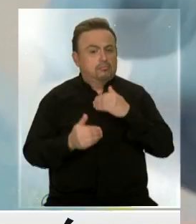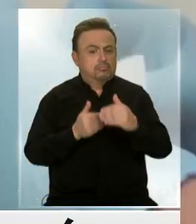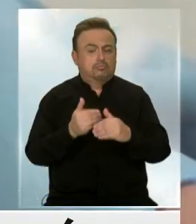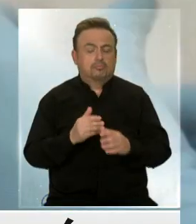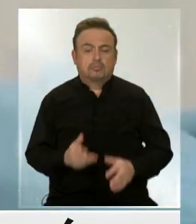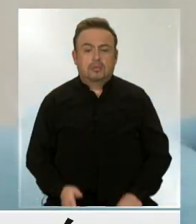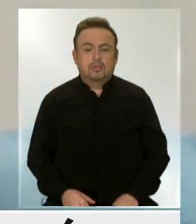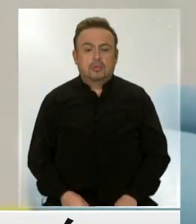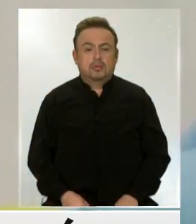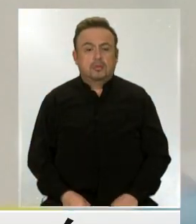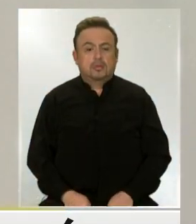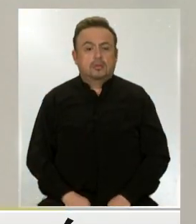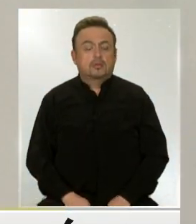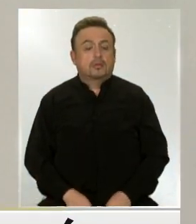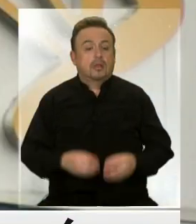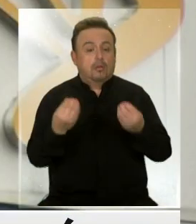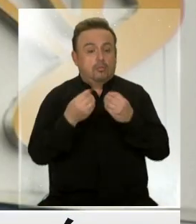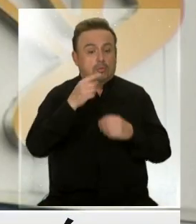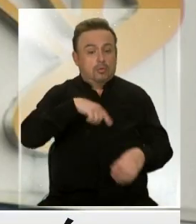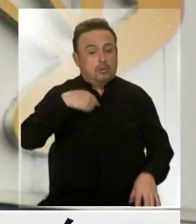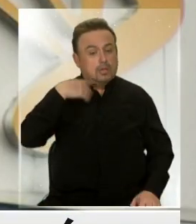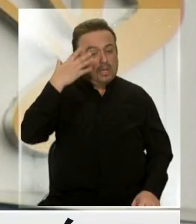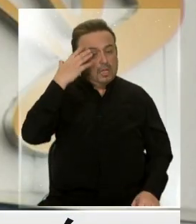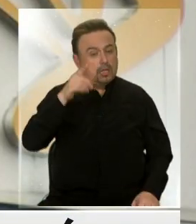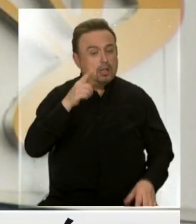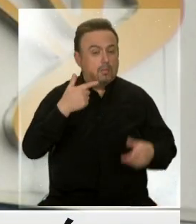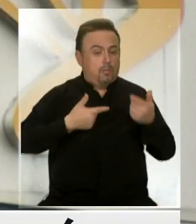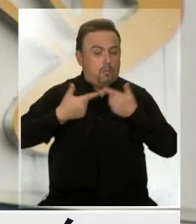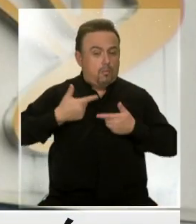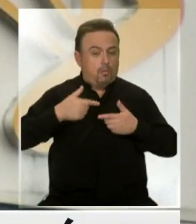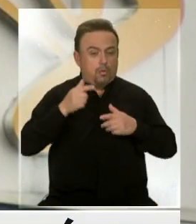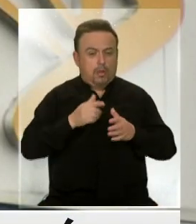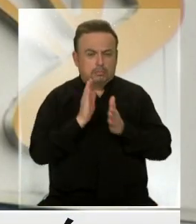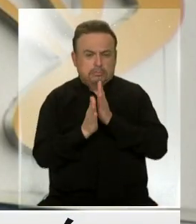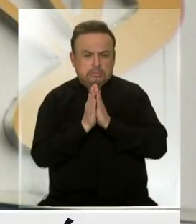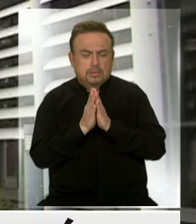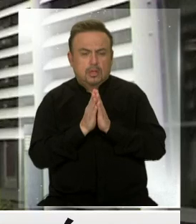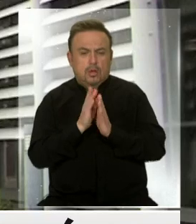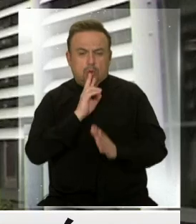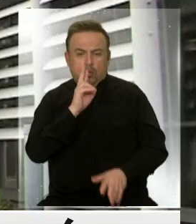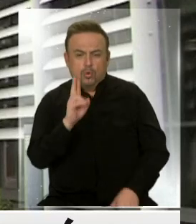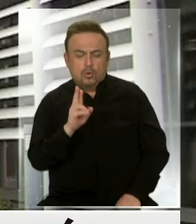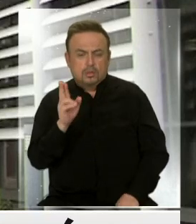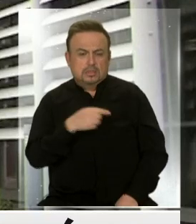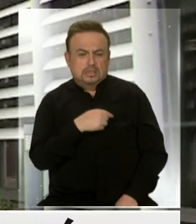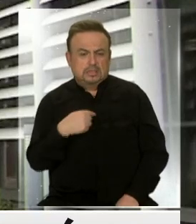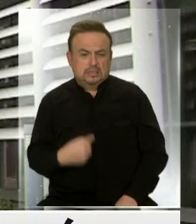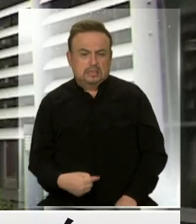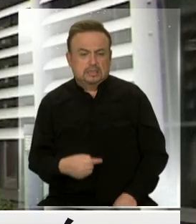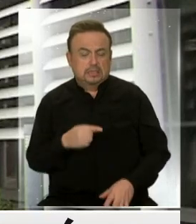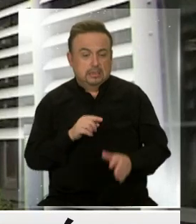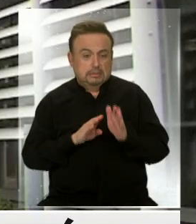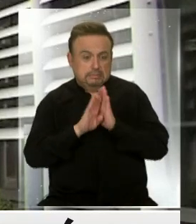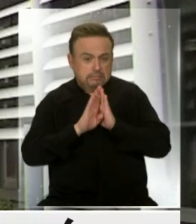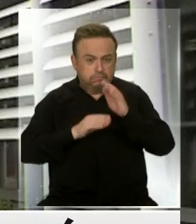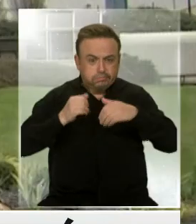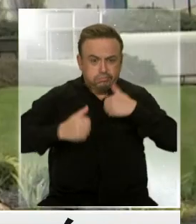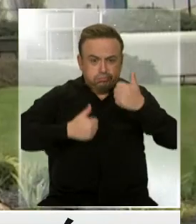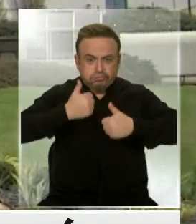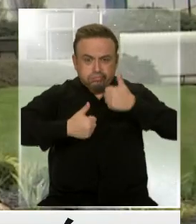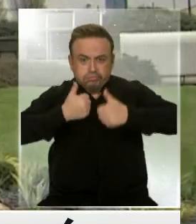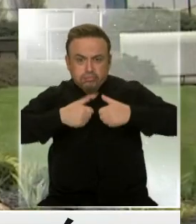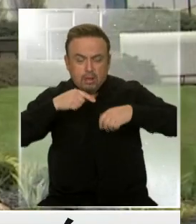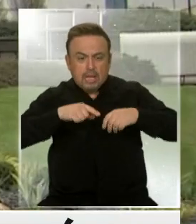adelante. Muchos creen que aquí hay un tema político de fondo de parte de Rusia, de China. Es una carrera, lo hemos hablado, Mariana, en